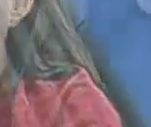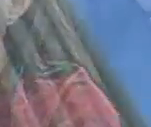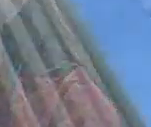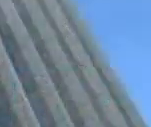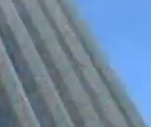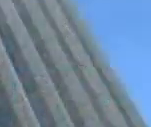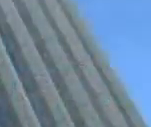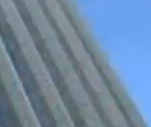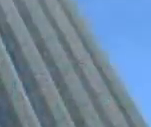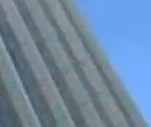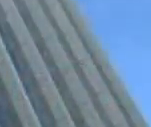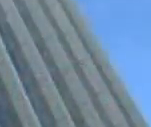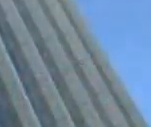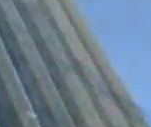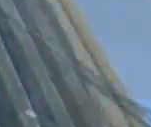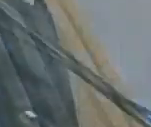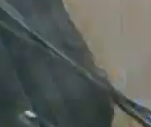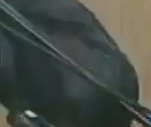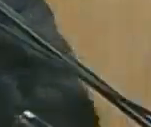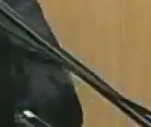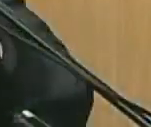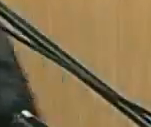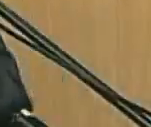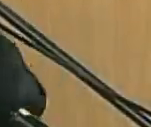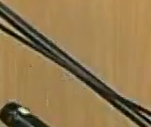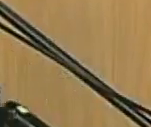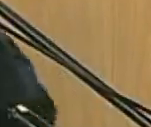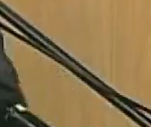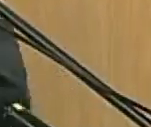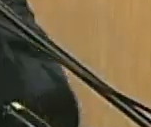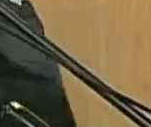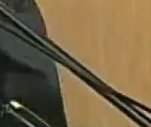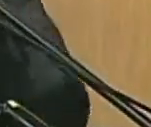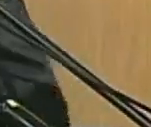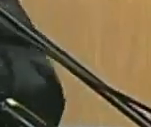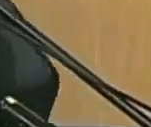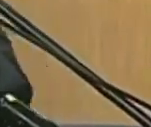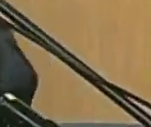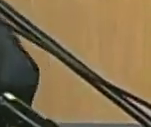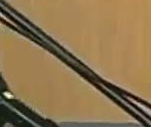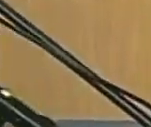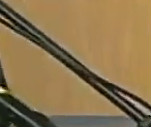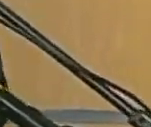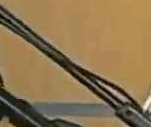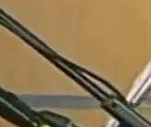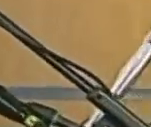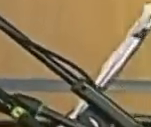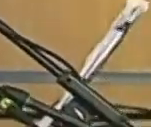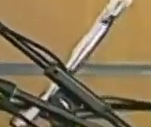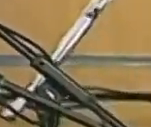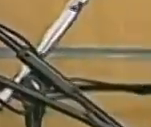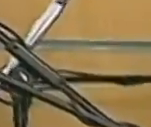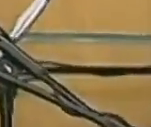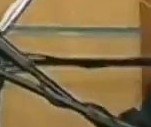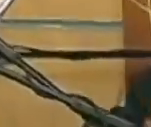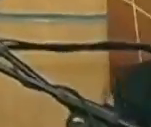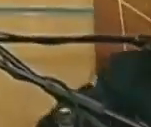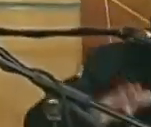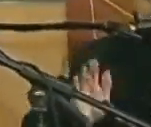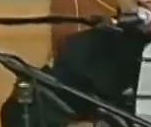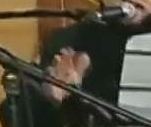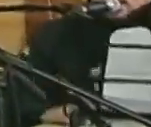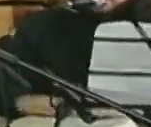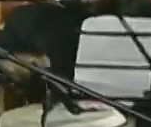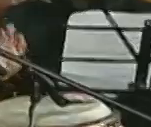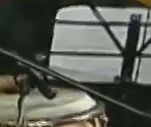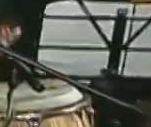revolución, de una Venezuela libre, digna del libertador. El Petro es tuyo,